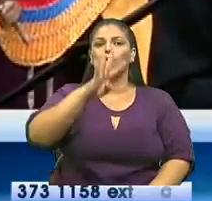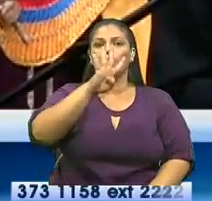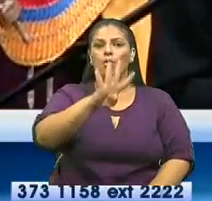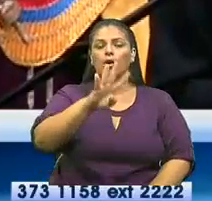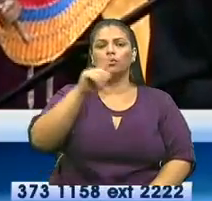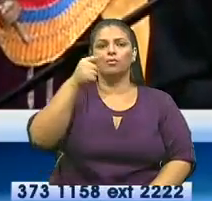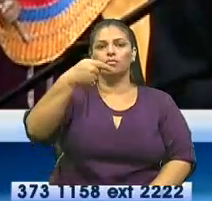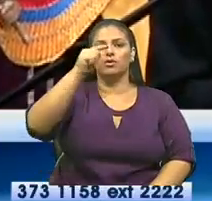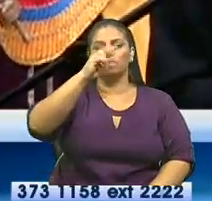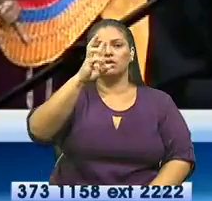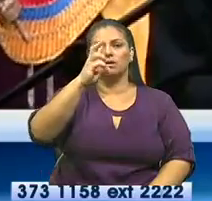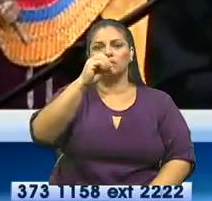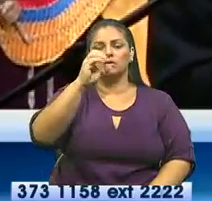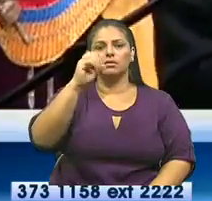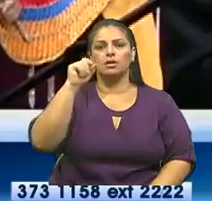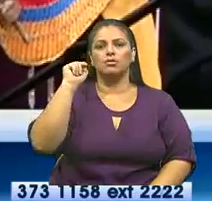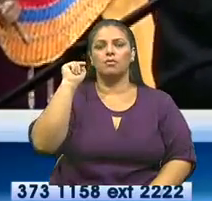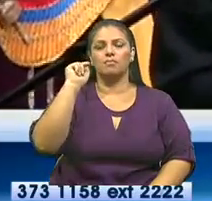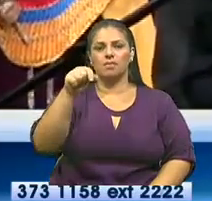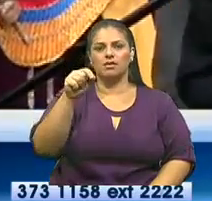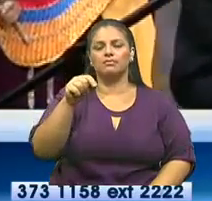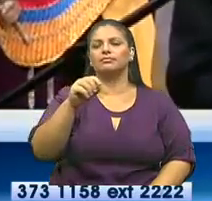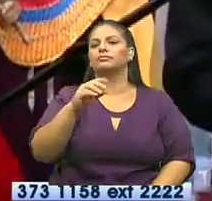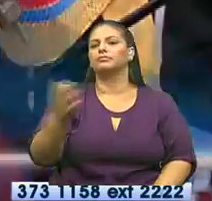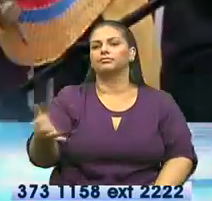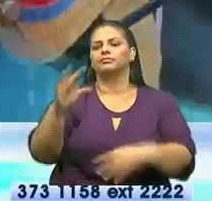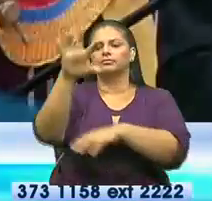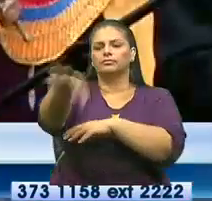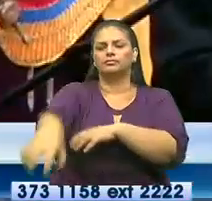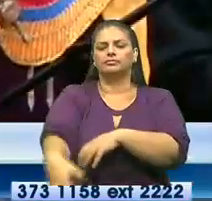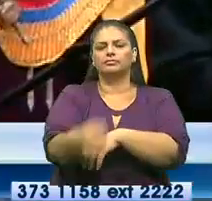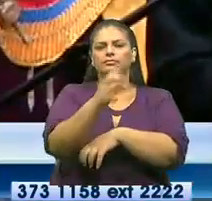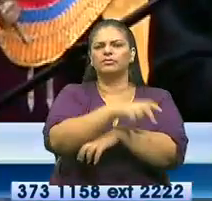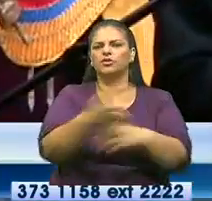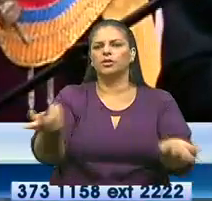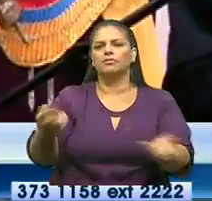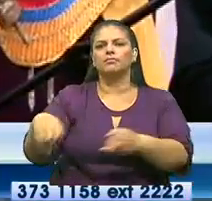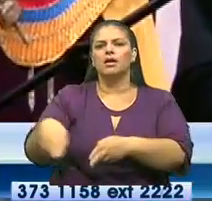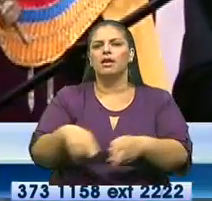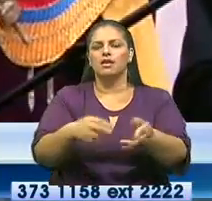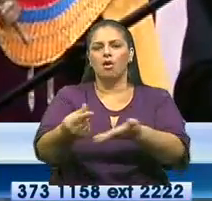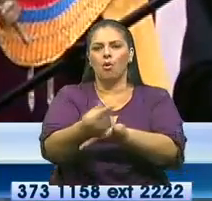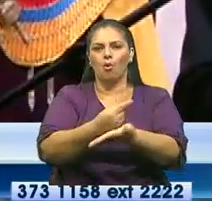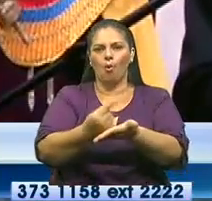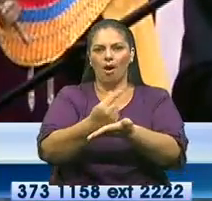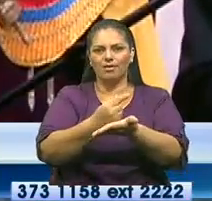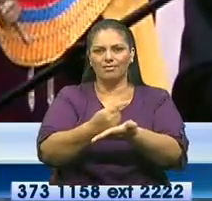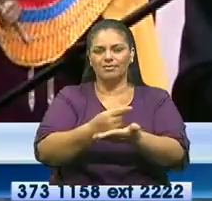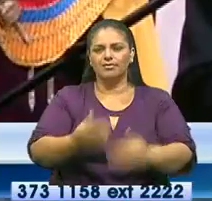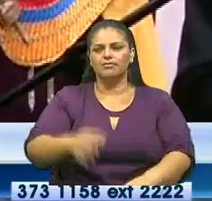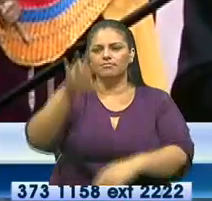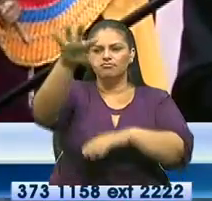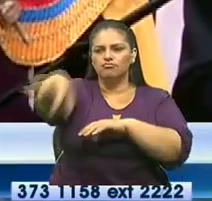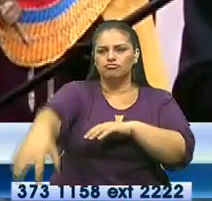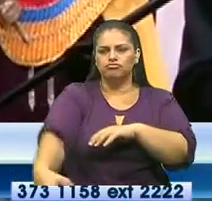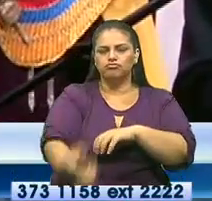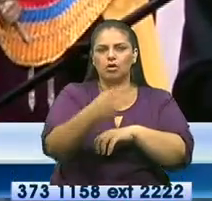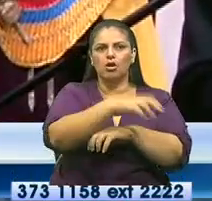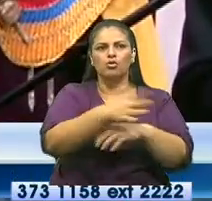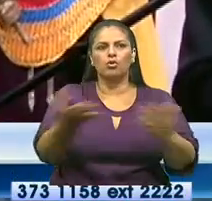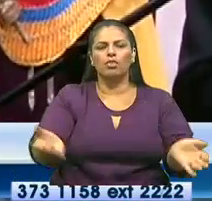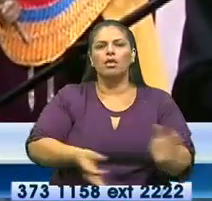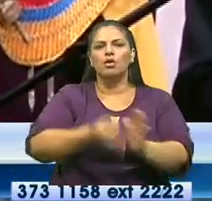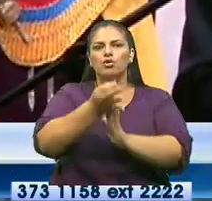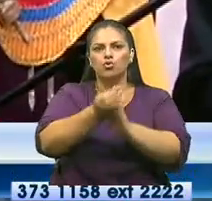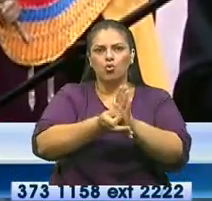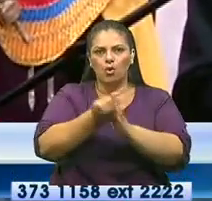4.600.000 metros cúbicos de sedimentos de las entrañas del río. La obra incluye el depósito de sedimento en el sur de Durán para proceder